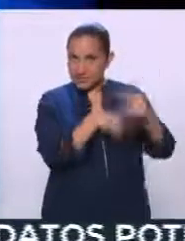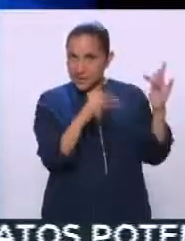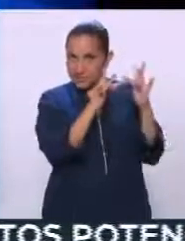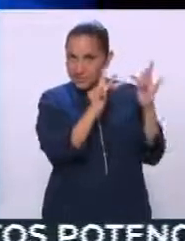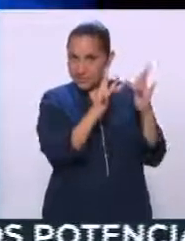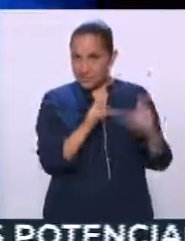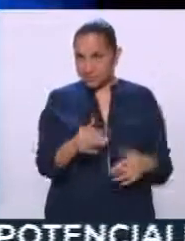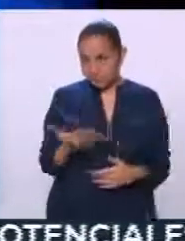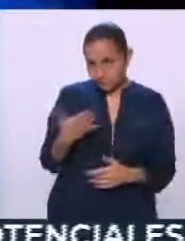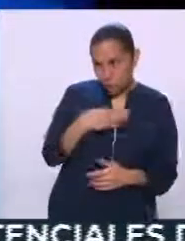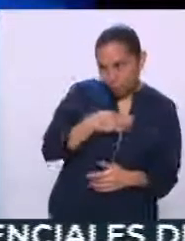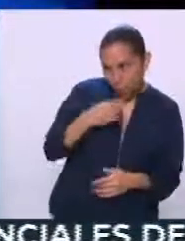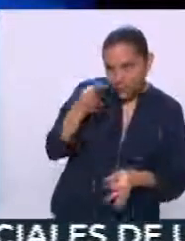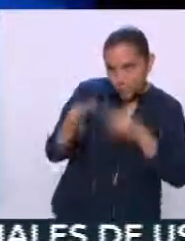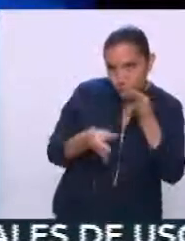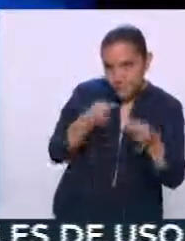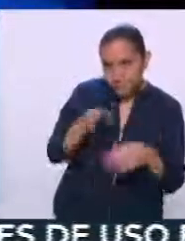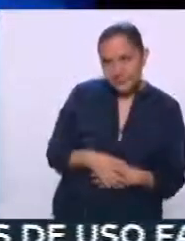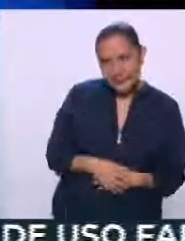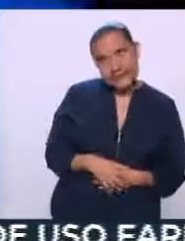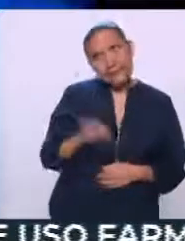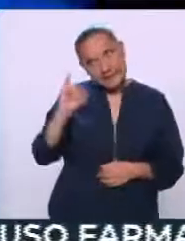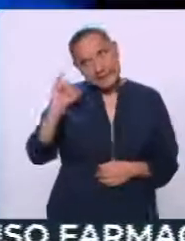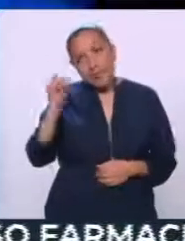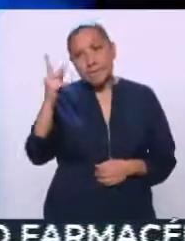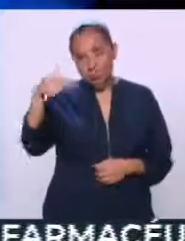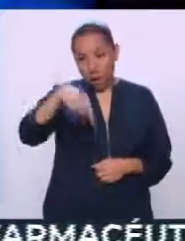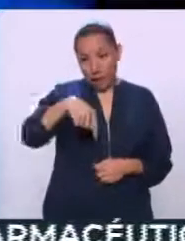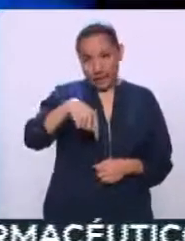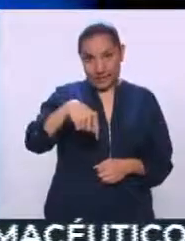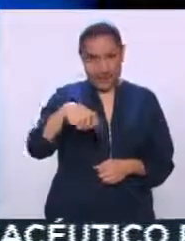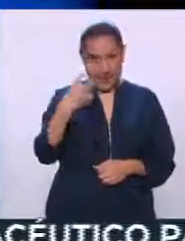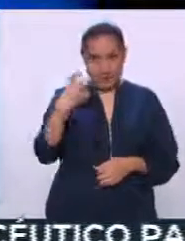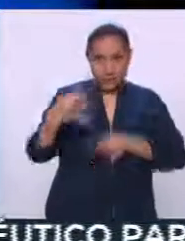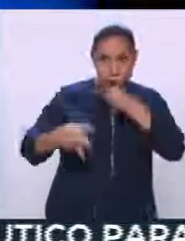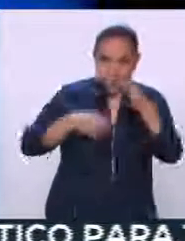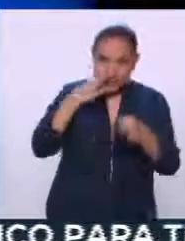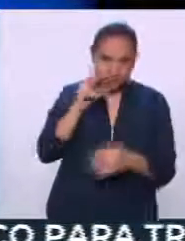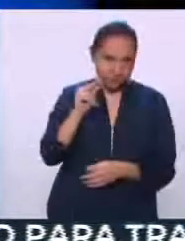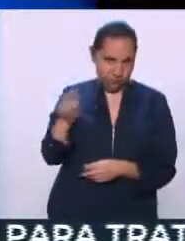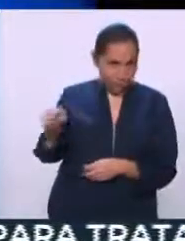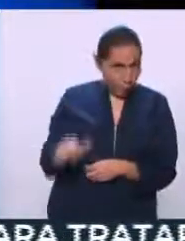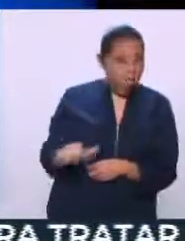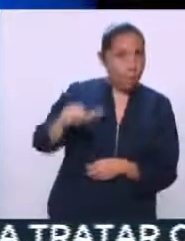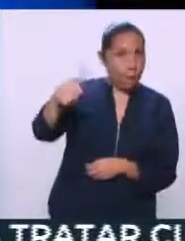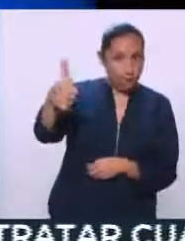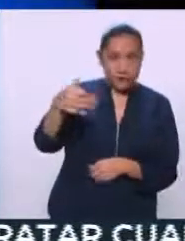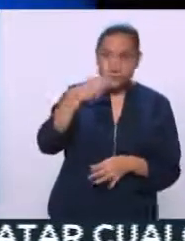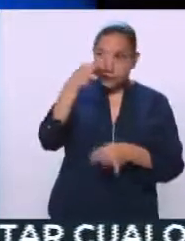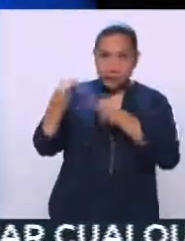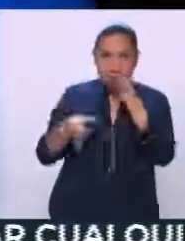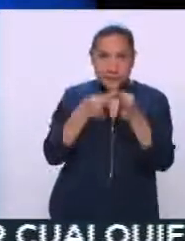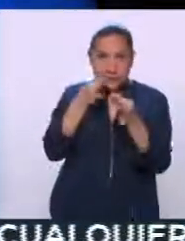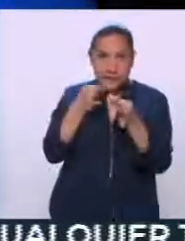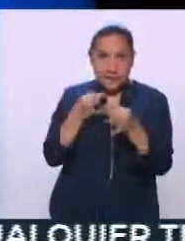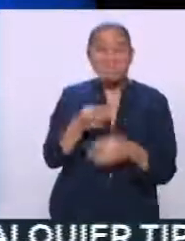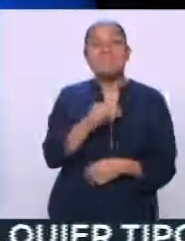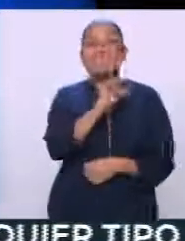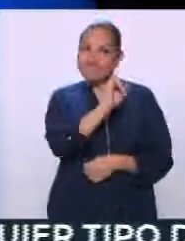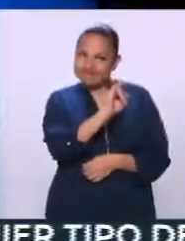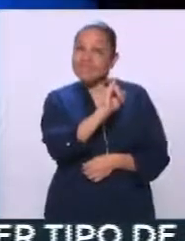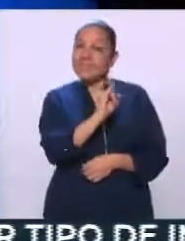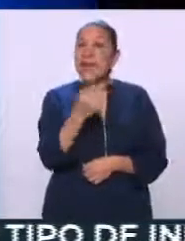este espacio. Bueno, ¿Vas ya a tener no. un nuevo espacio, Víctor? Así es. A partir de la próxima semana tenemos aquí